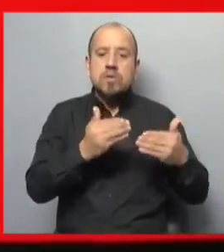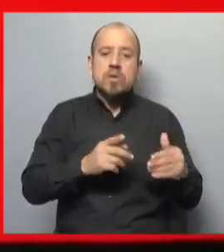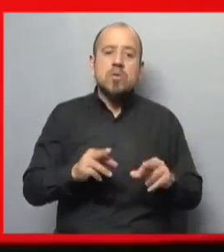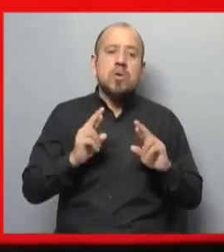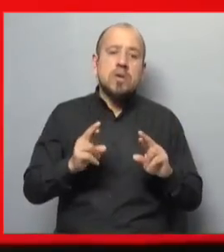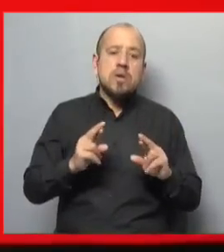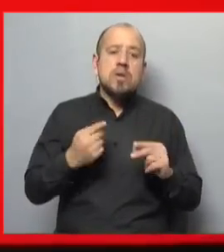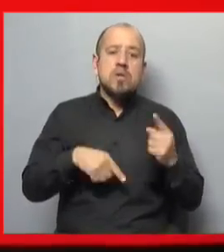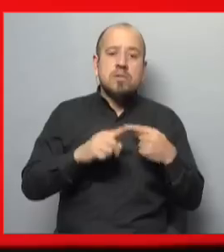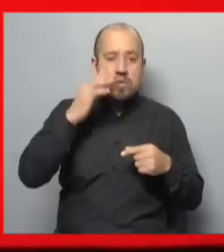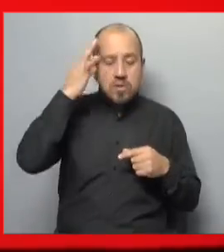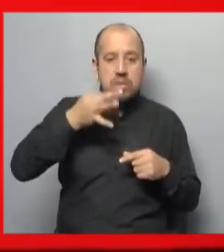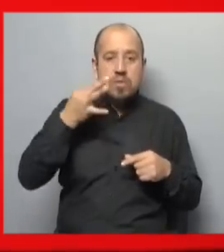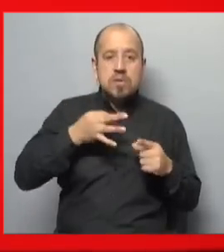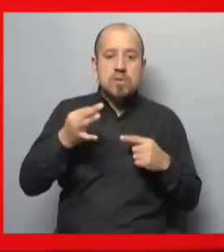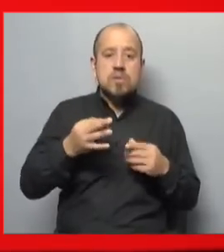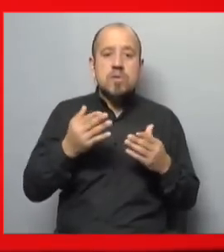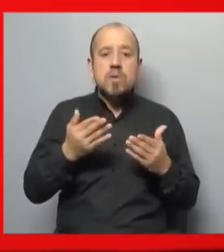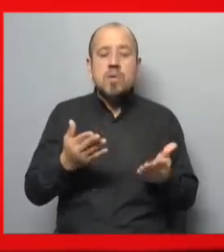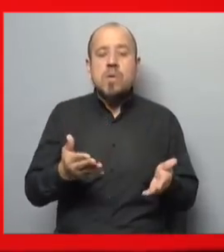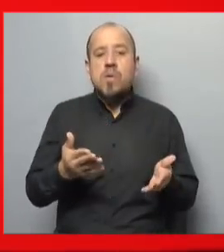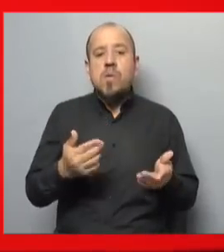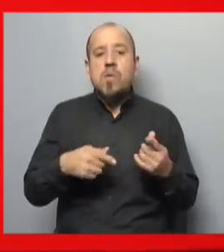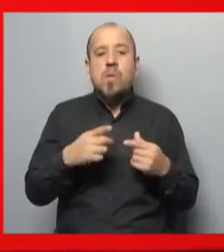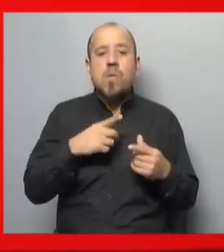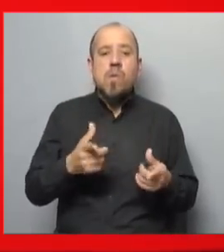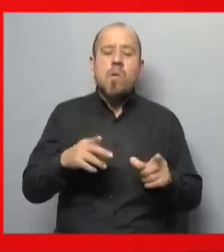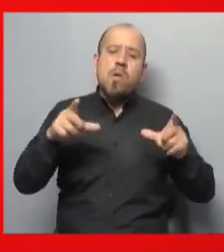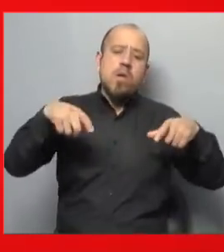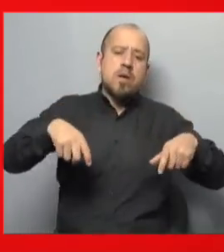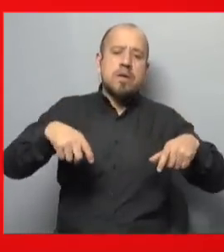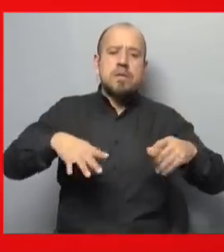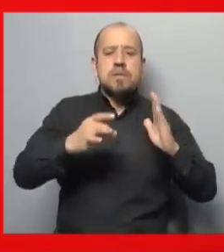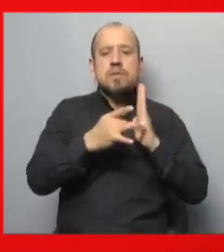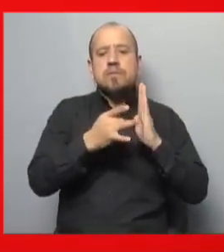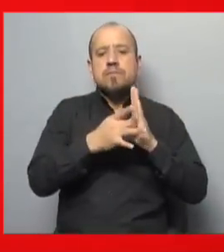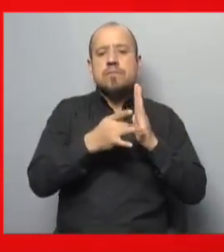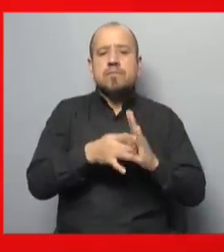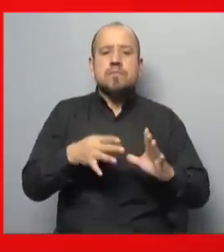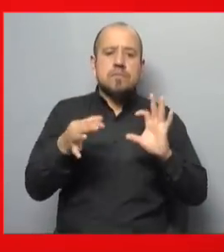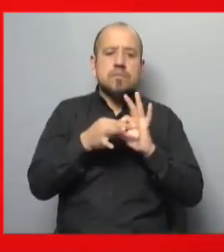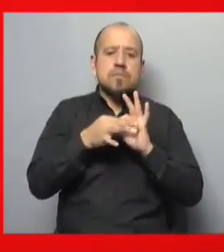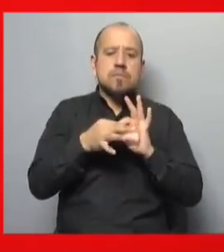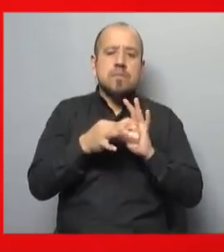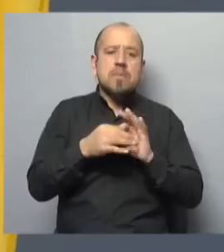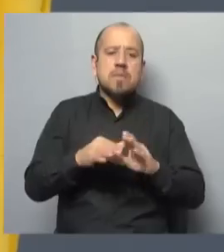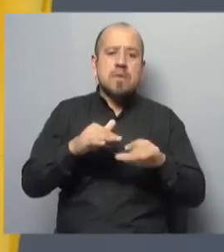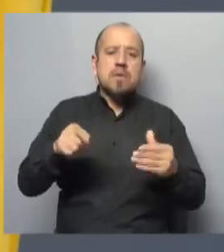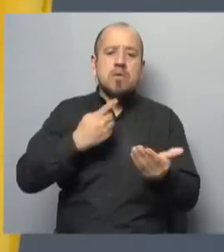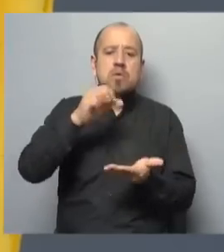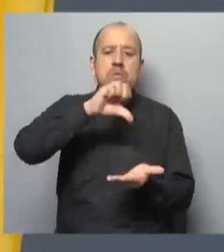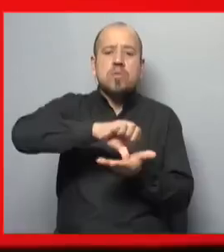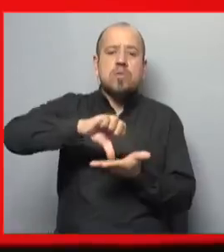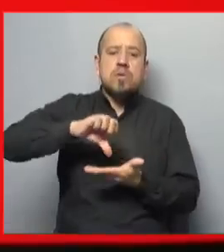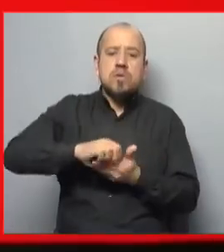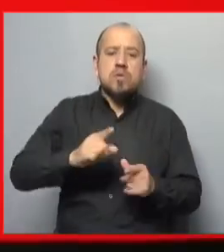pero realmente las posibilidades que tienen a nivel de infraestructura de vinculación con chicos incluso chicos que vienen de otros países nosotros no